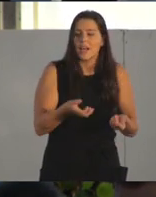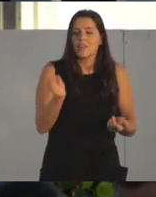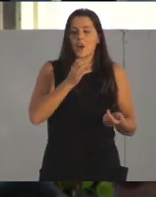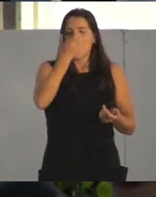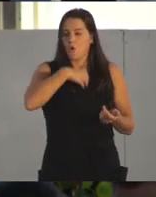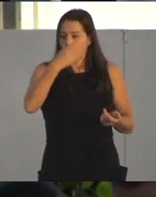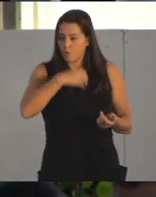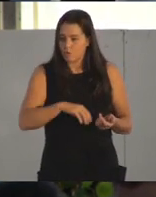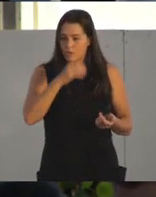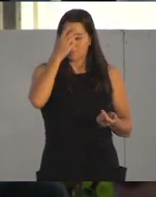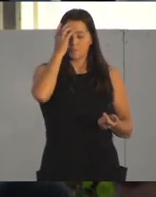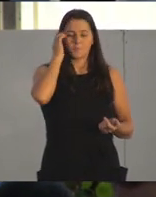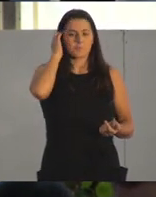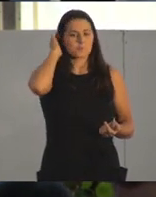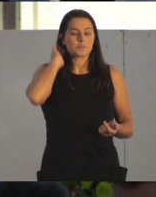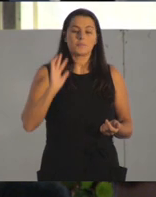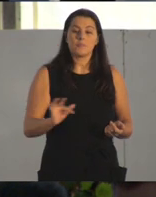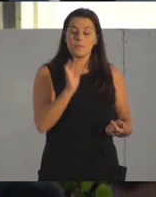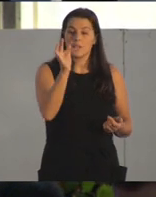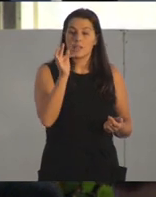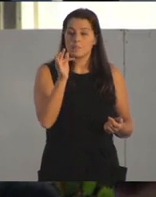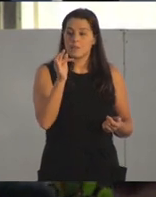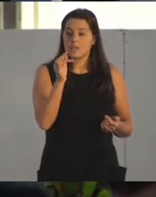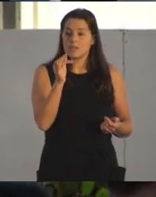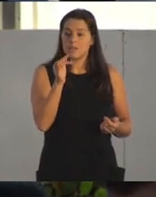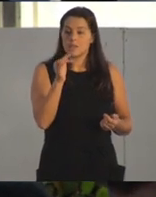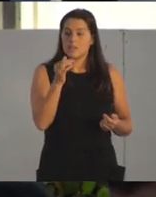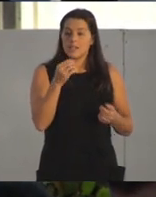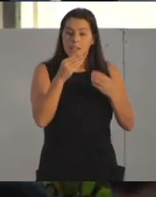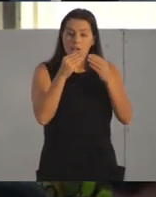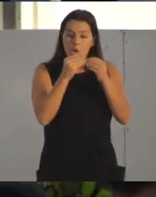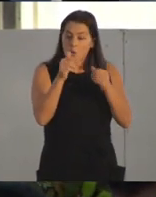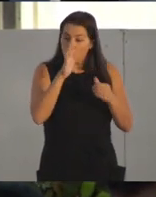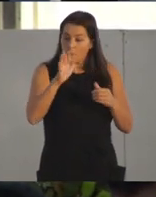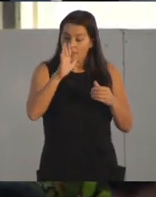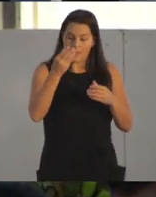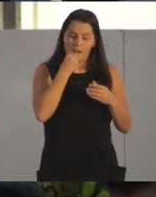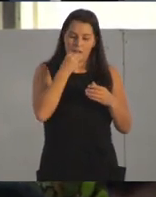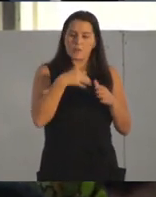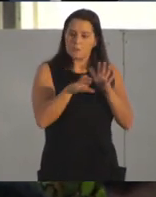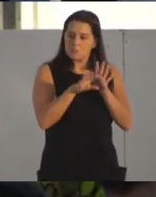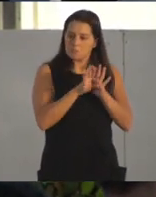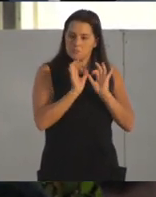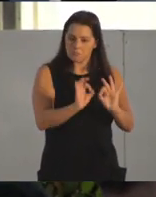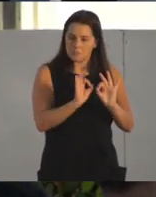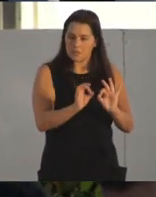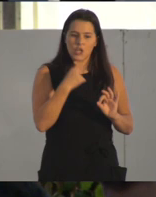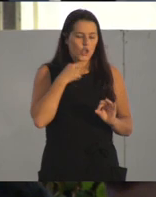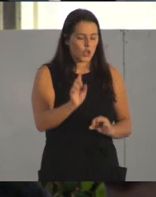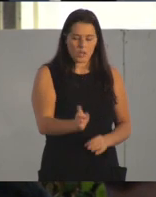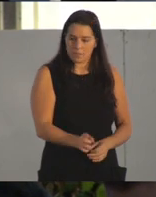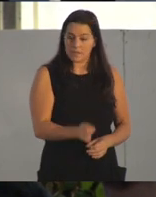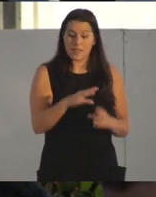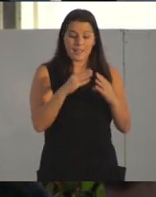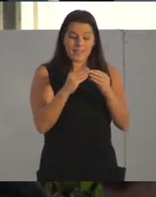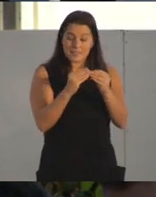frutas. Además, mantiene el grado de humedad de los alimentos y la textura que se consigue cuando